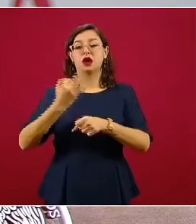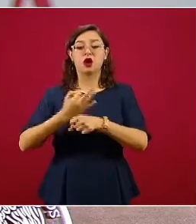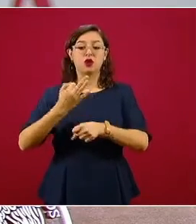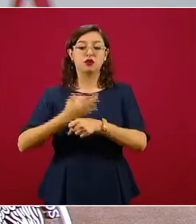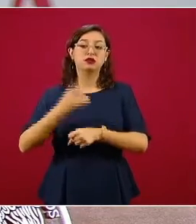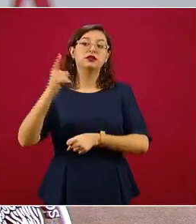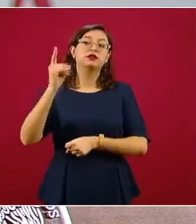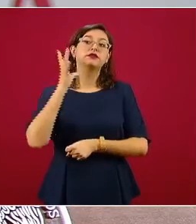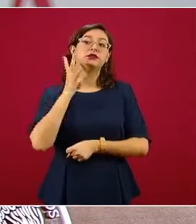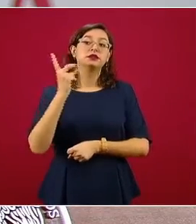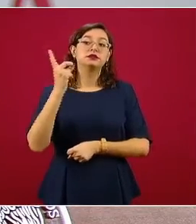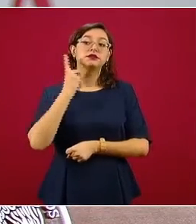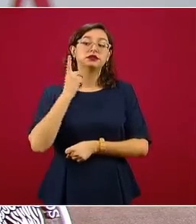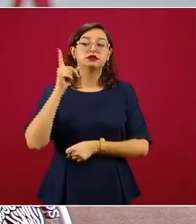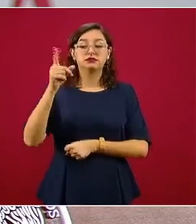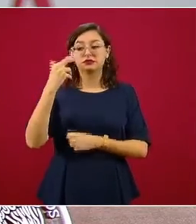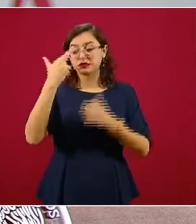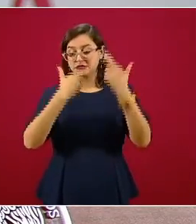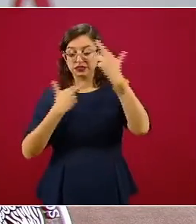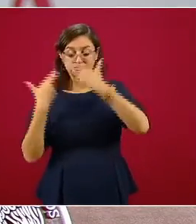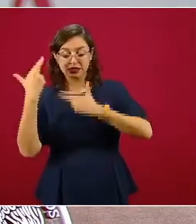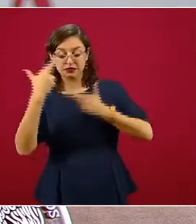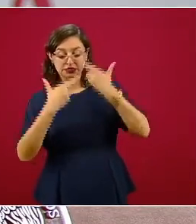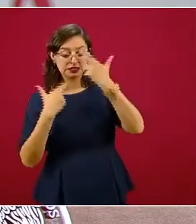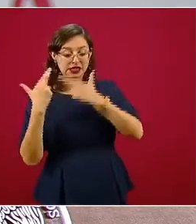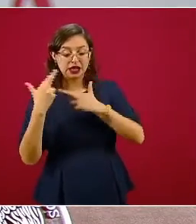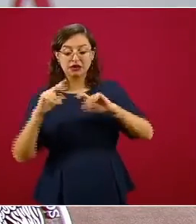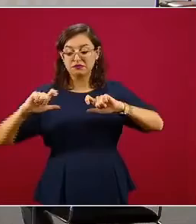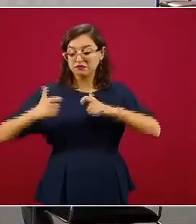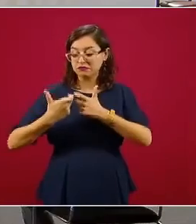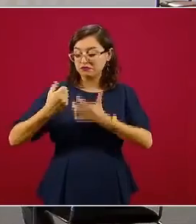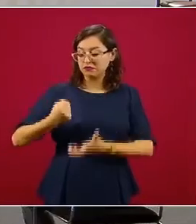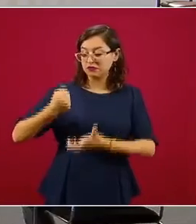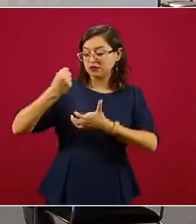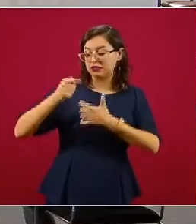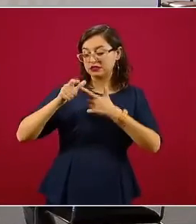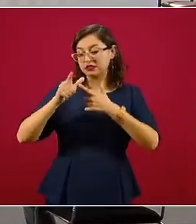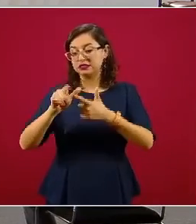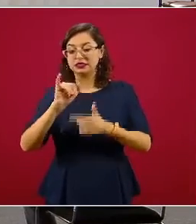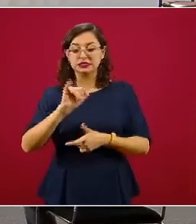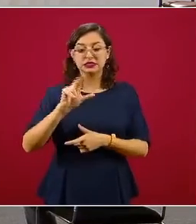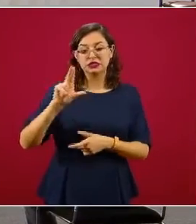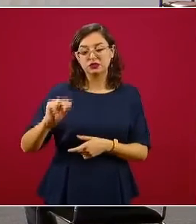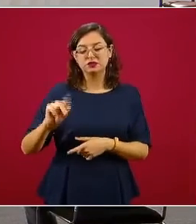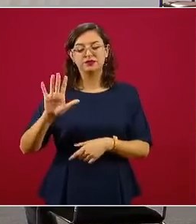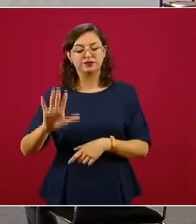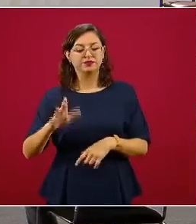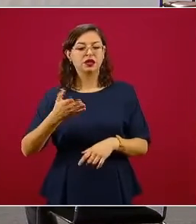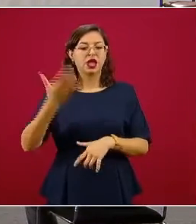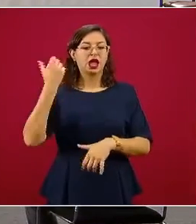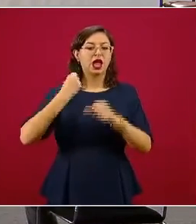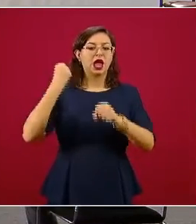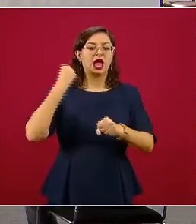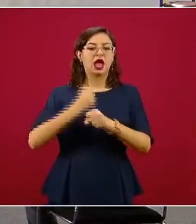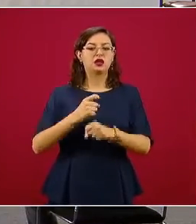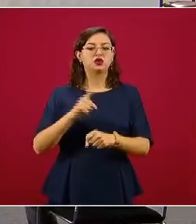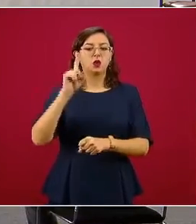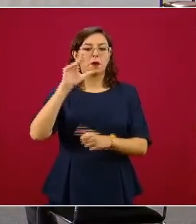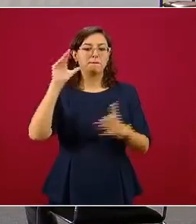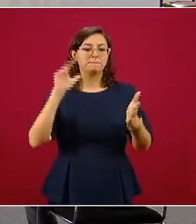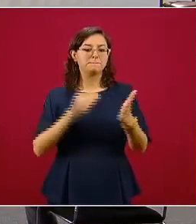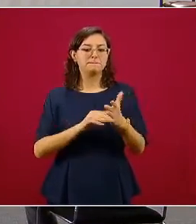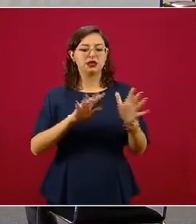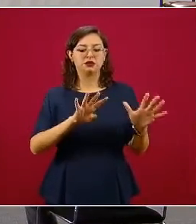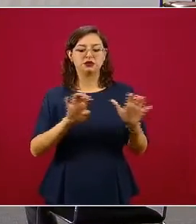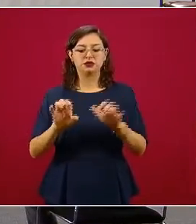fideicomisos en Cámara de Diputados y que respetamos mucho la atribución que tiene el Legislativo, nació en 1995 en una